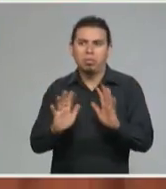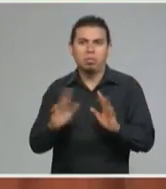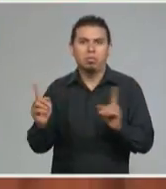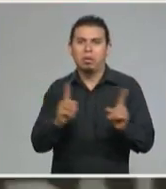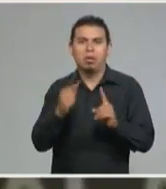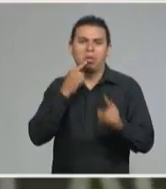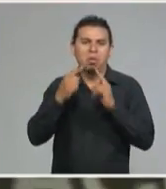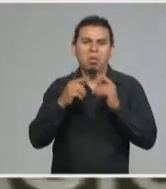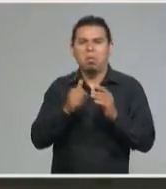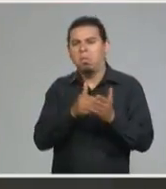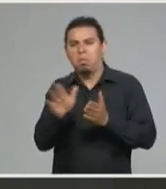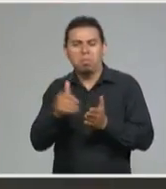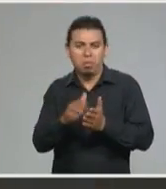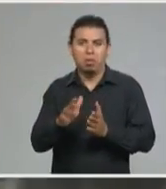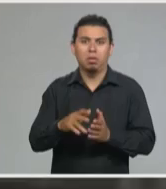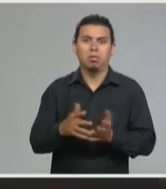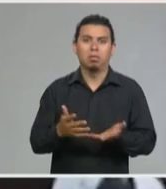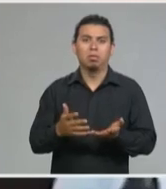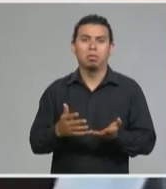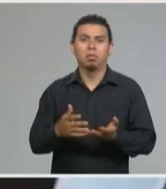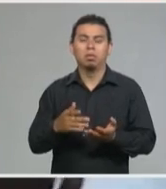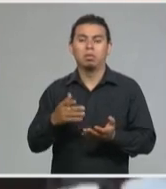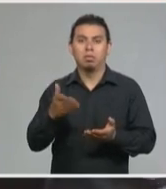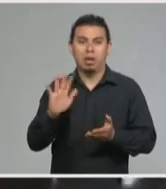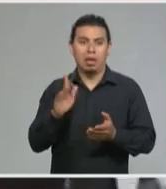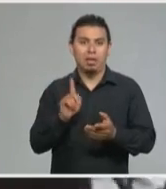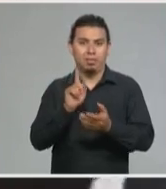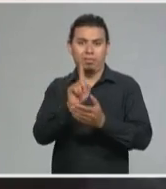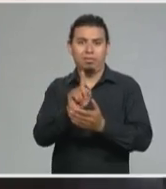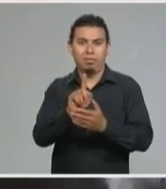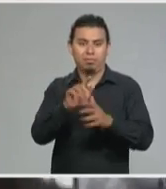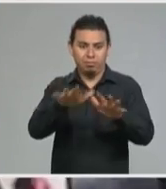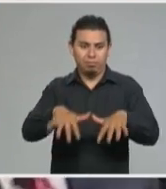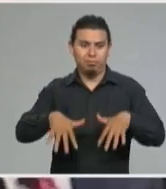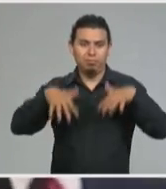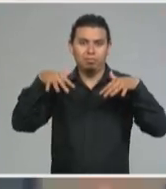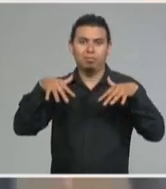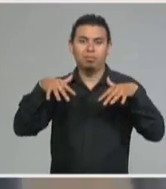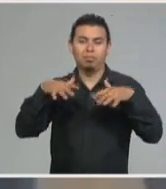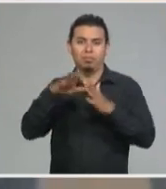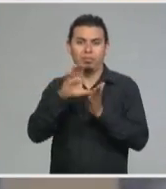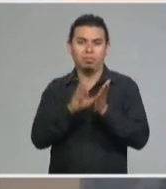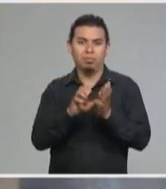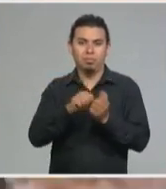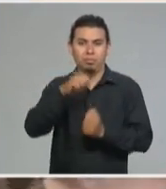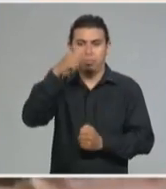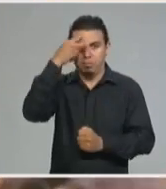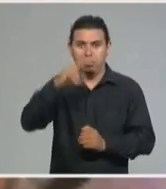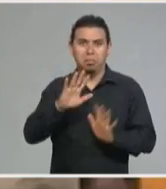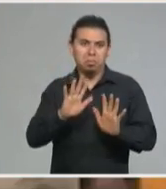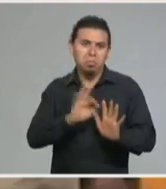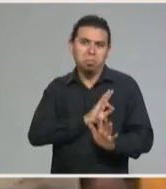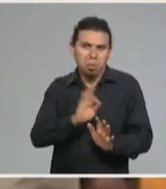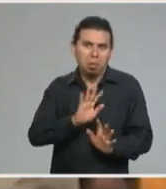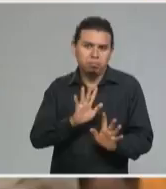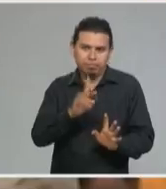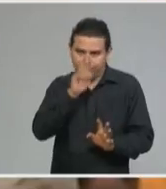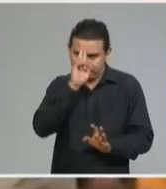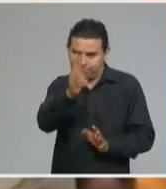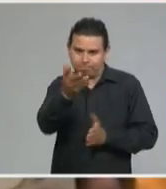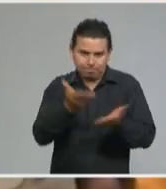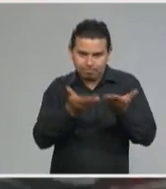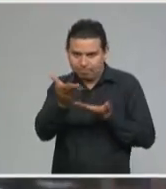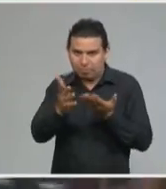diálogo serio. Destacó que pese a que se realizó la elección para la Asamblea Nacional Constituyente, México mantiene relaciones diplomáticas